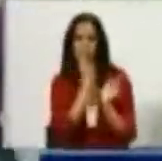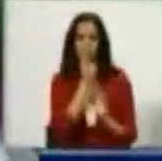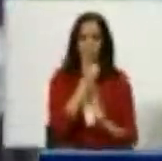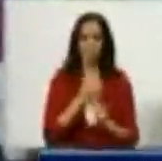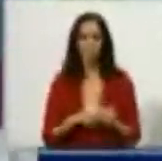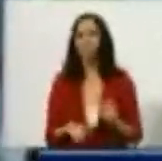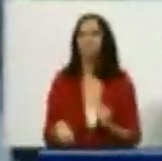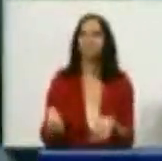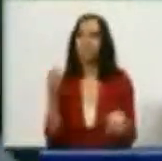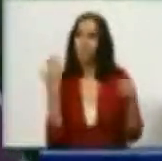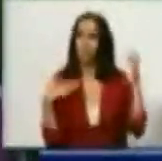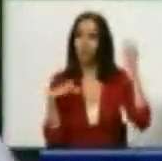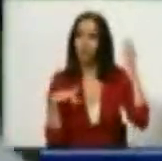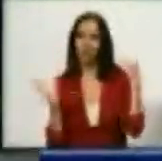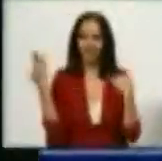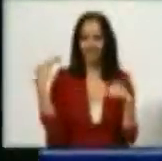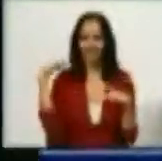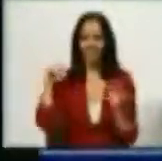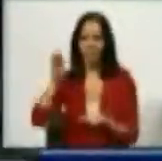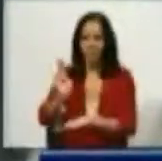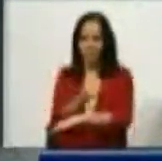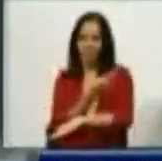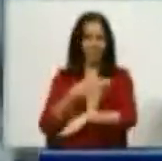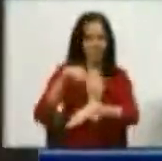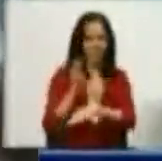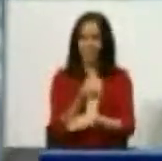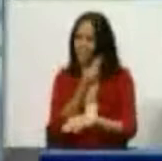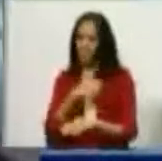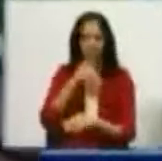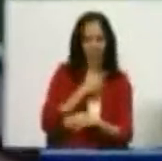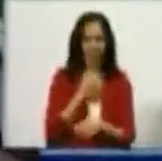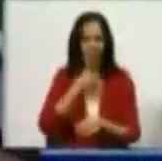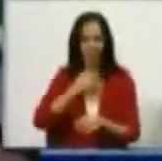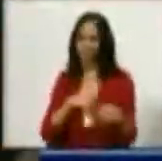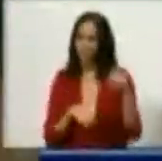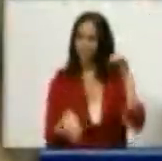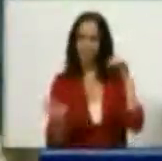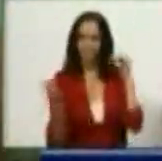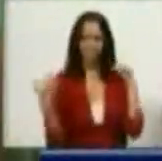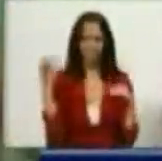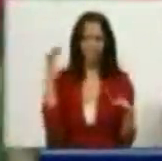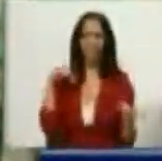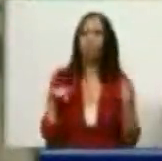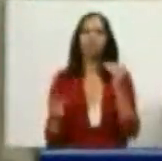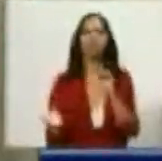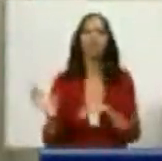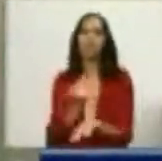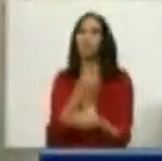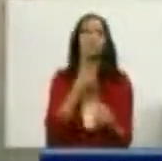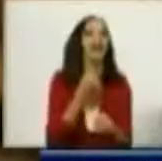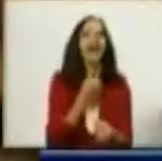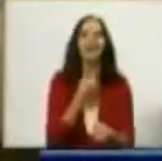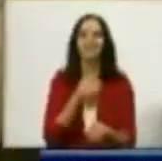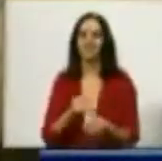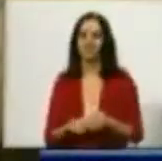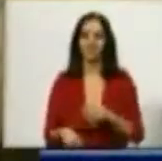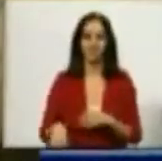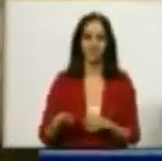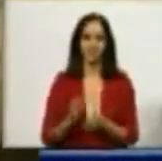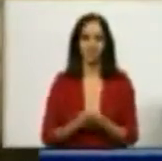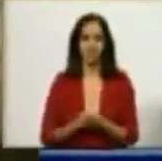se pone a bailar merengue con el coro que le gusta se pone a bailar merengue con el coro que le